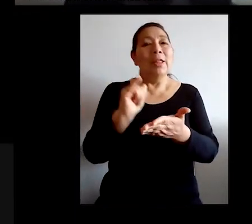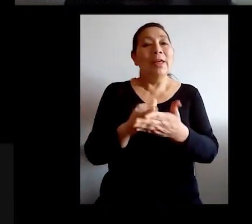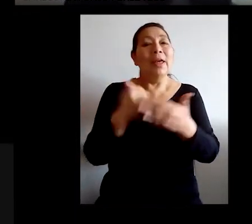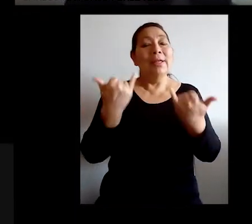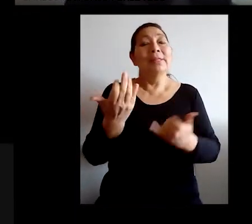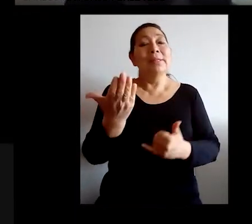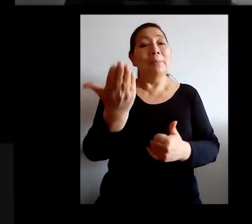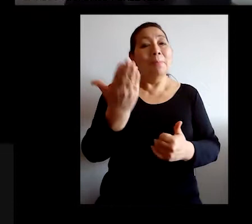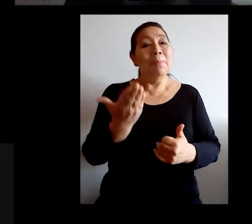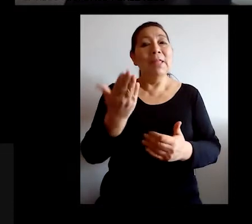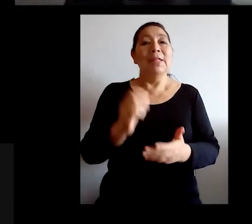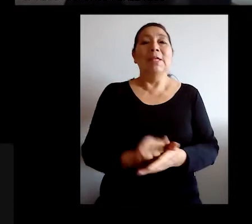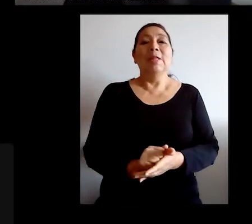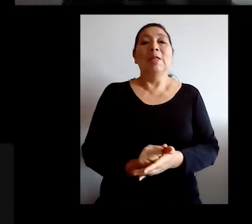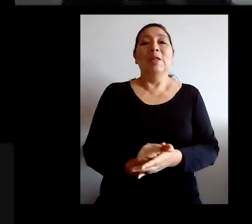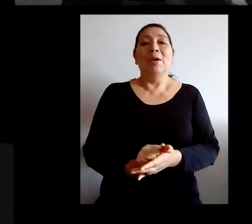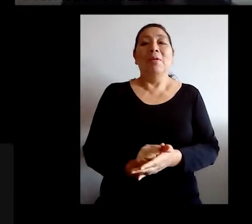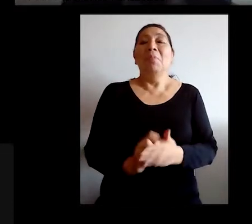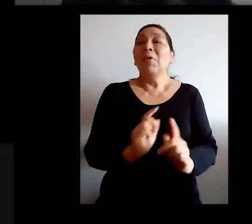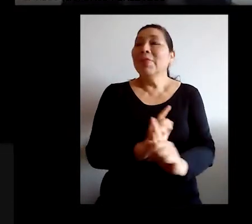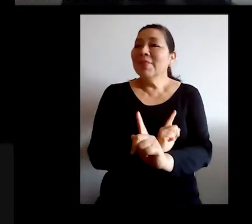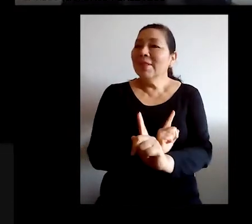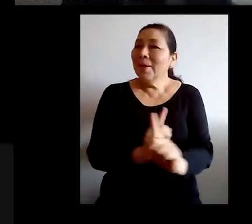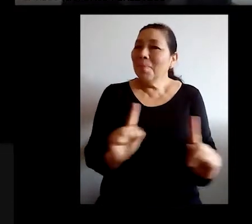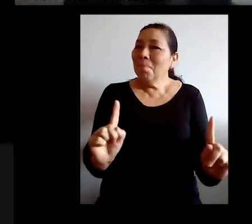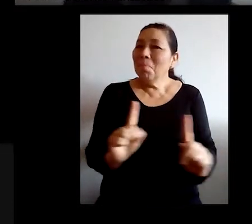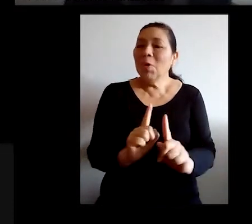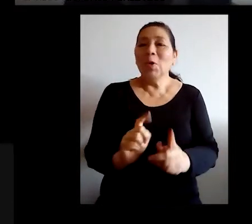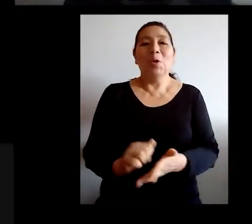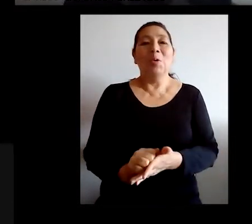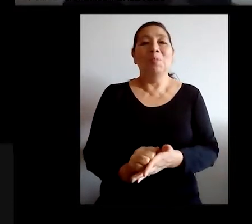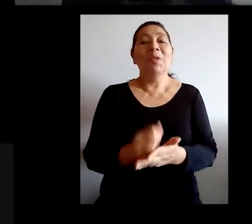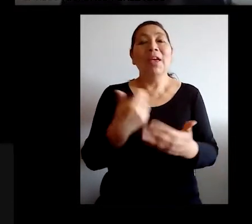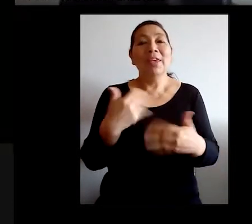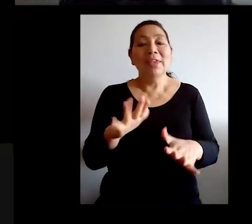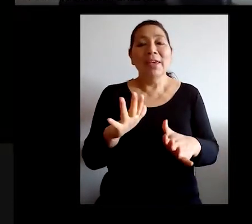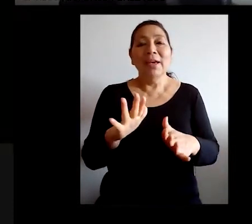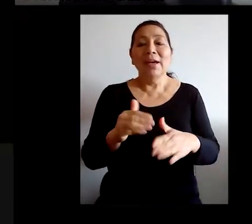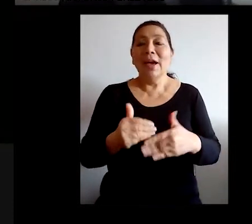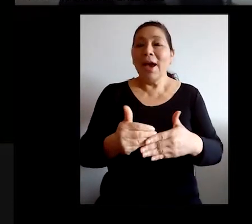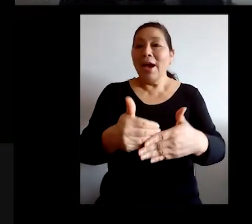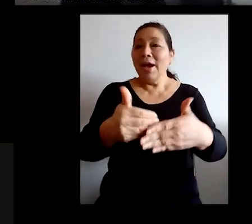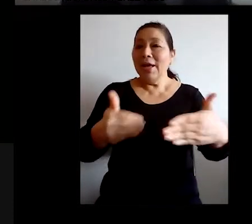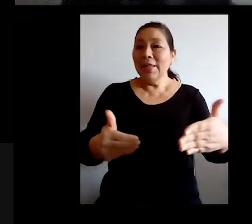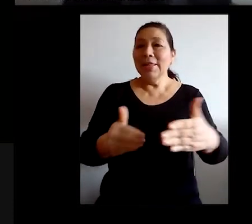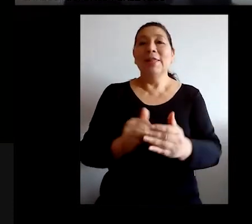este pedido, y tampoco se tuvo en cuenta que ya